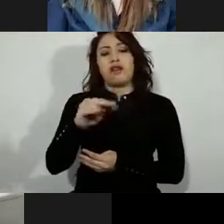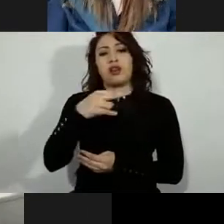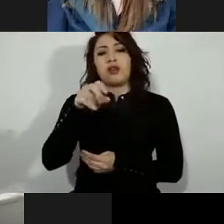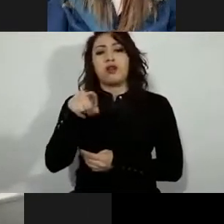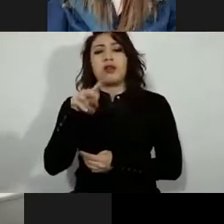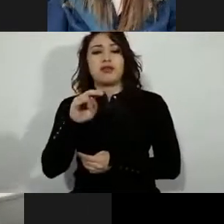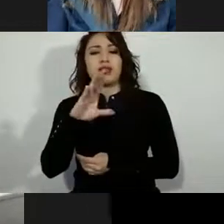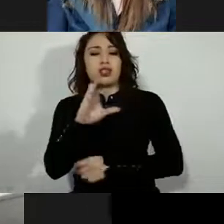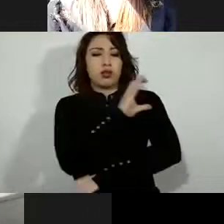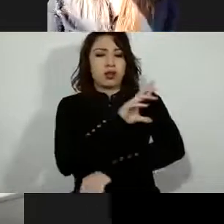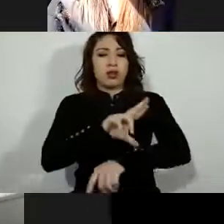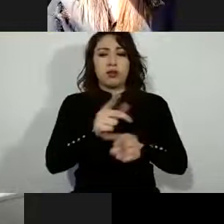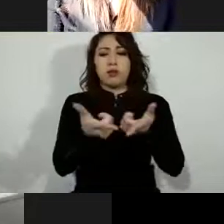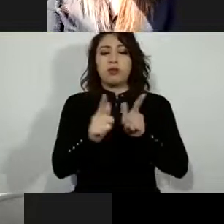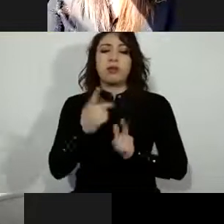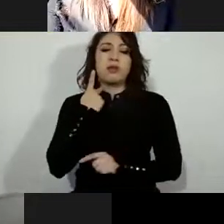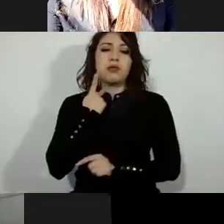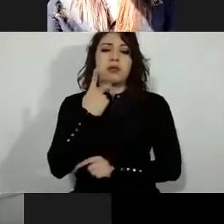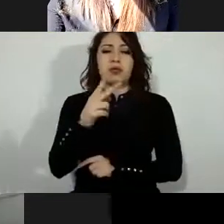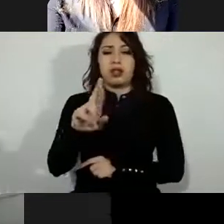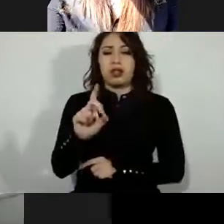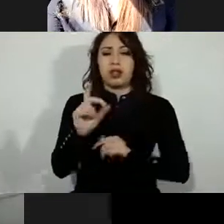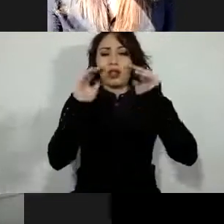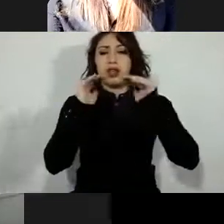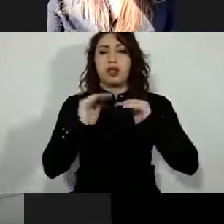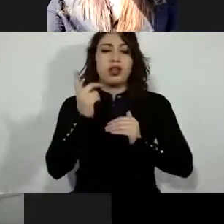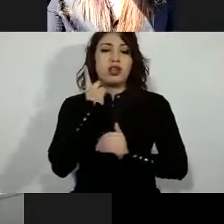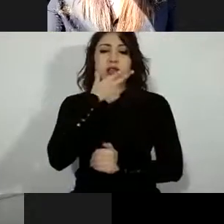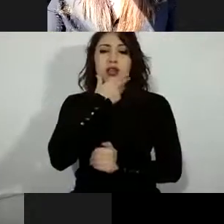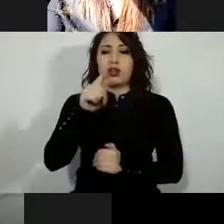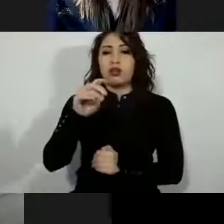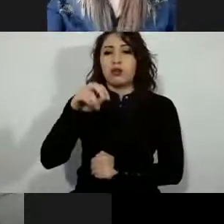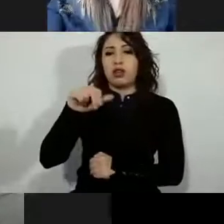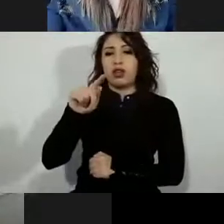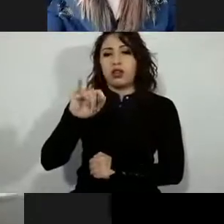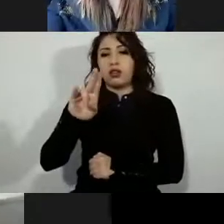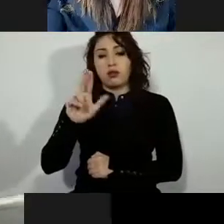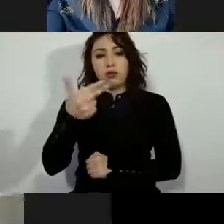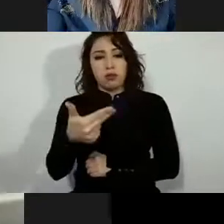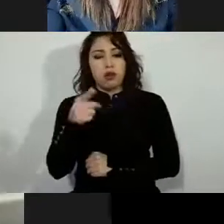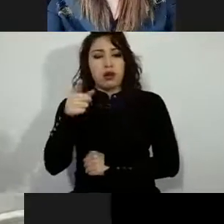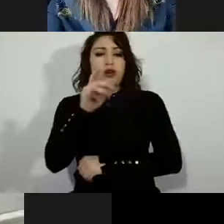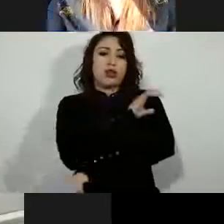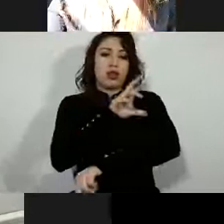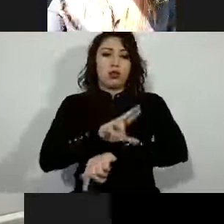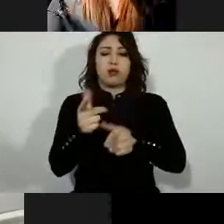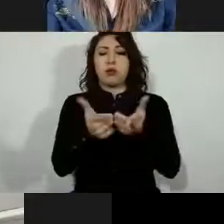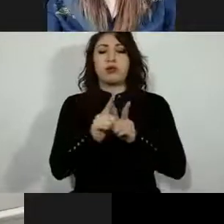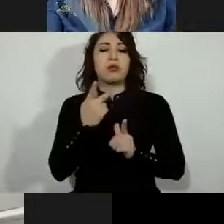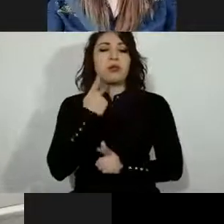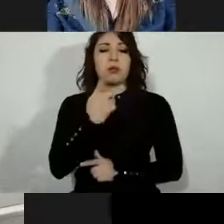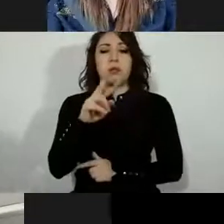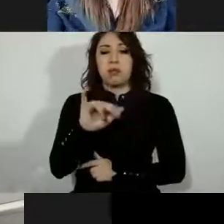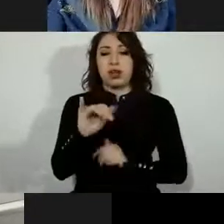PRD, el diputado Armando Donativo González Case, coordinador del Grupo Parlamentario del PRI, la diputada Janet Elizabeth Guerrero